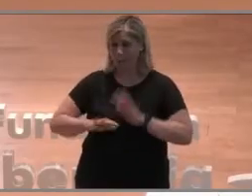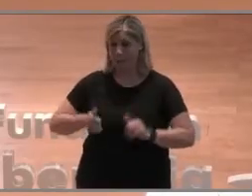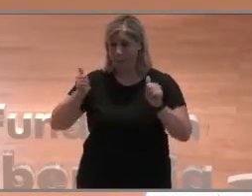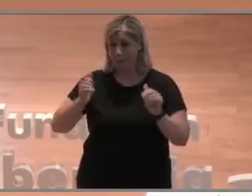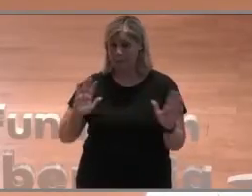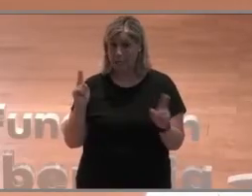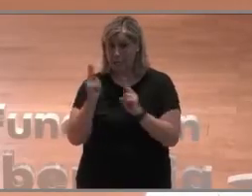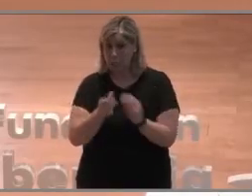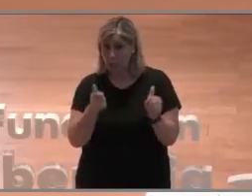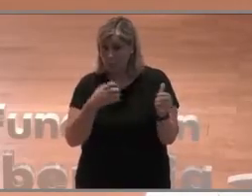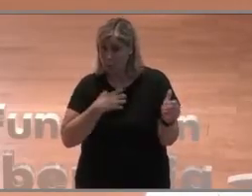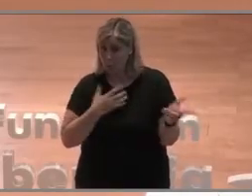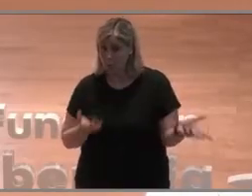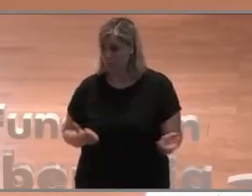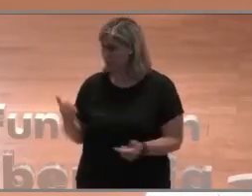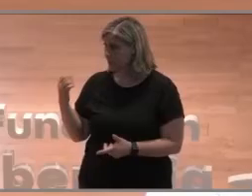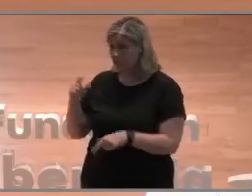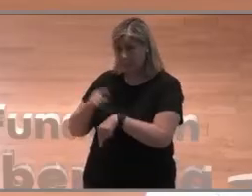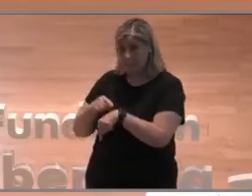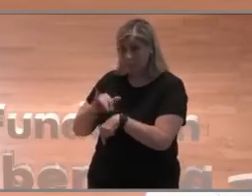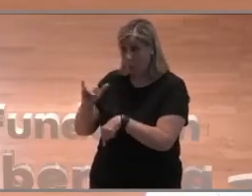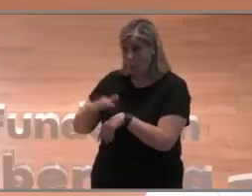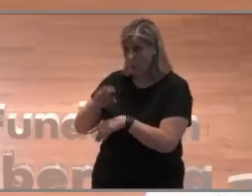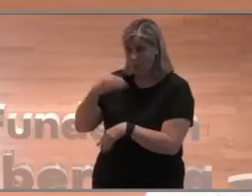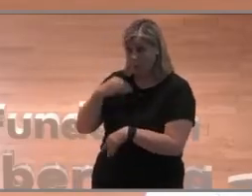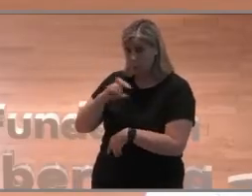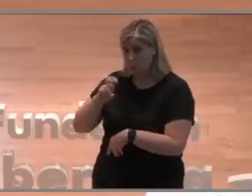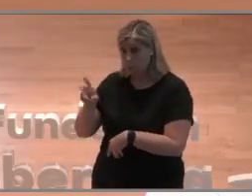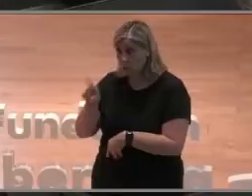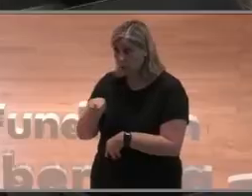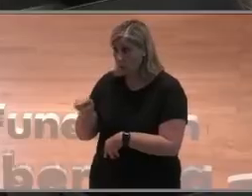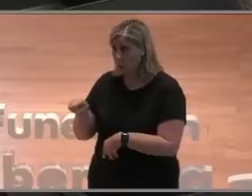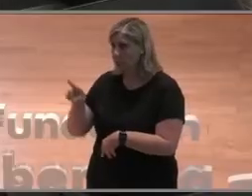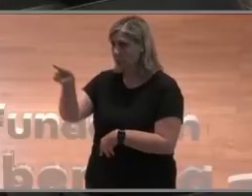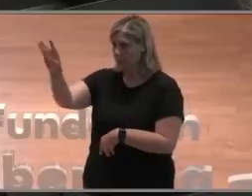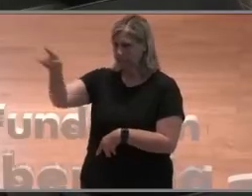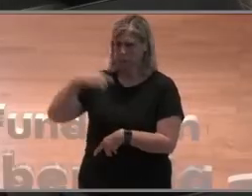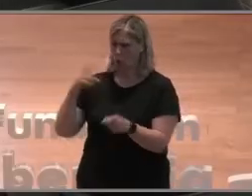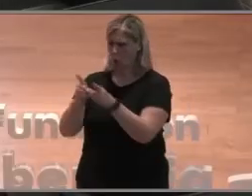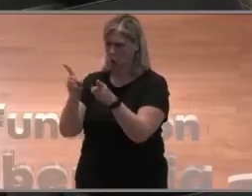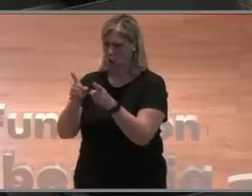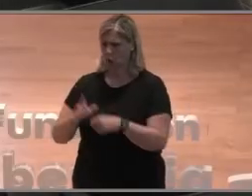decir. ¿Tenemos tiempo para una última pregunta? Sí, es muy breve.